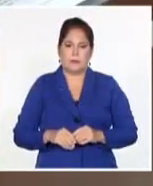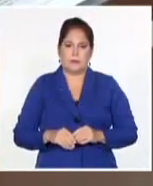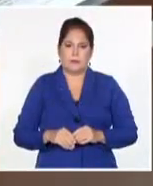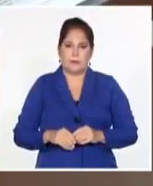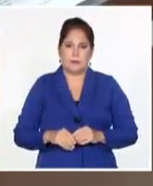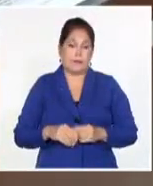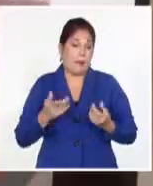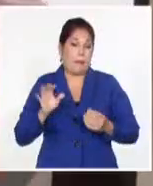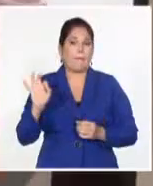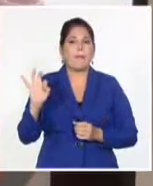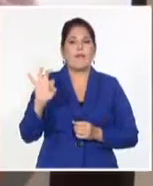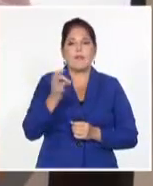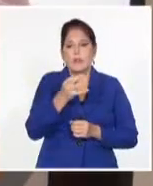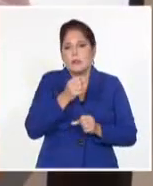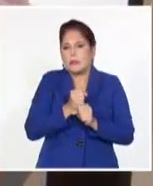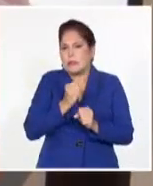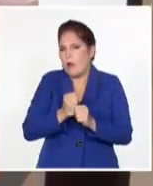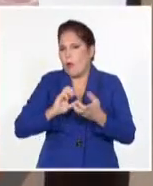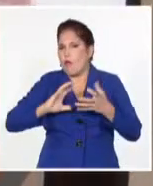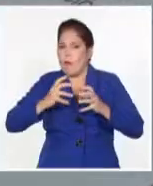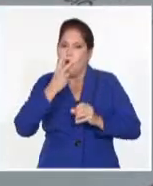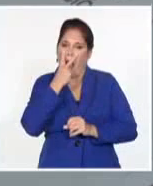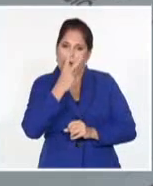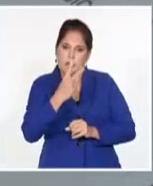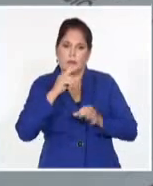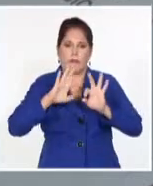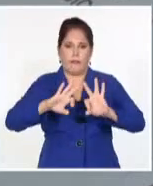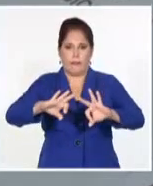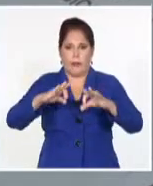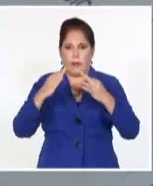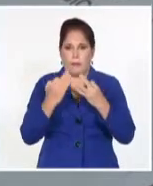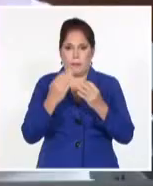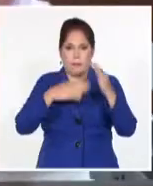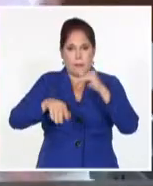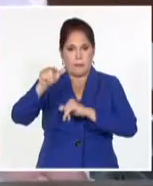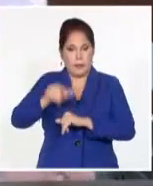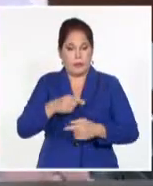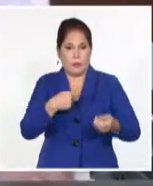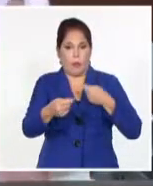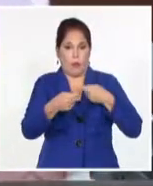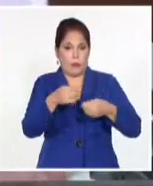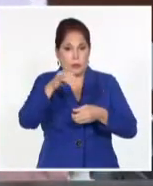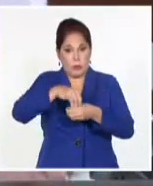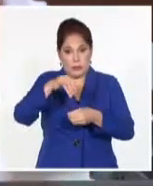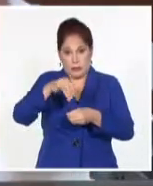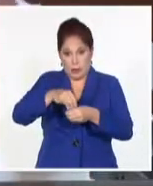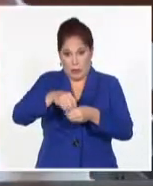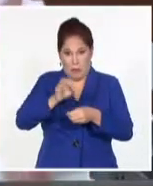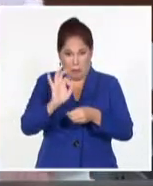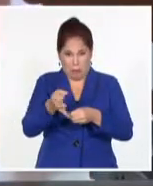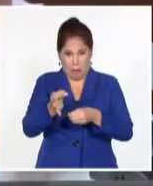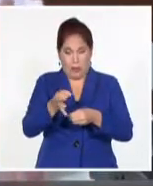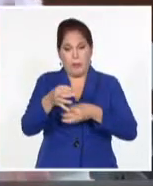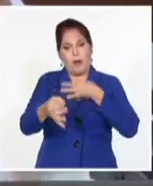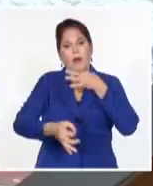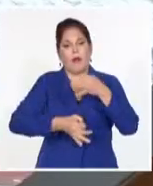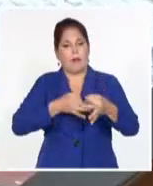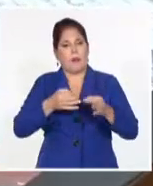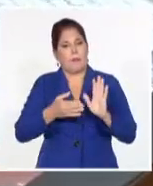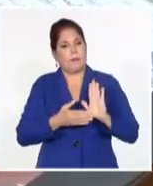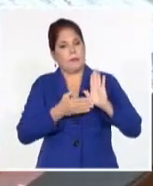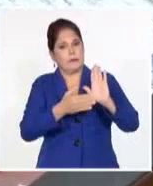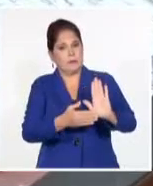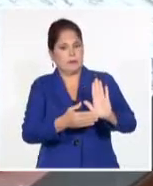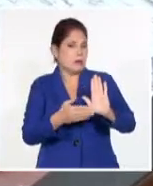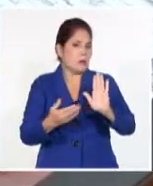Sobre el perfeccionamiento del sistema de atención a la familia, la ministra de Comercio Interior, Betsy Díaz Velázquez, presentó un grupo